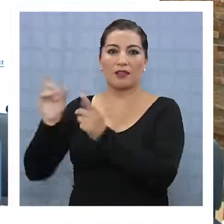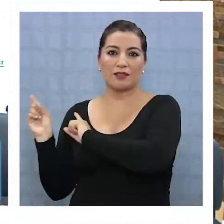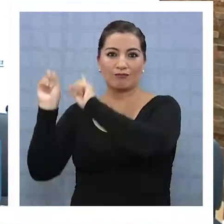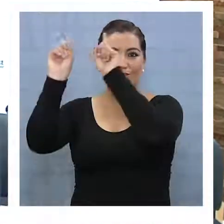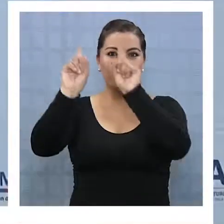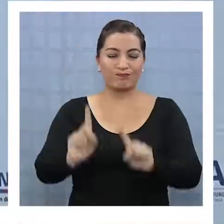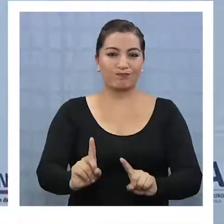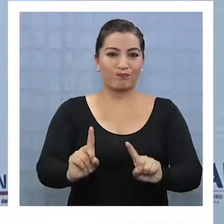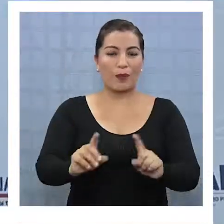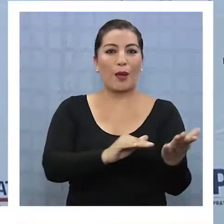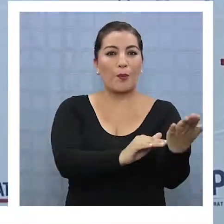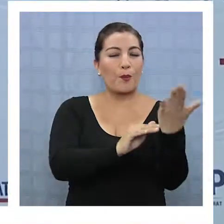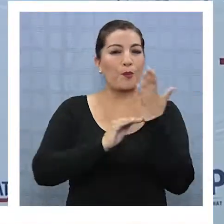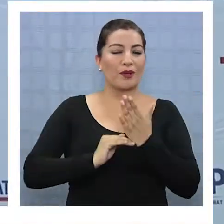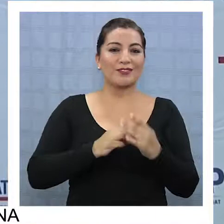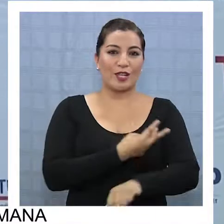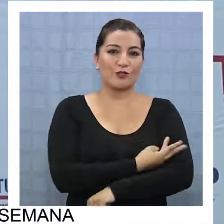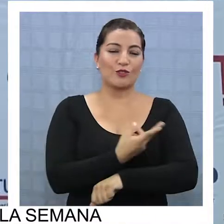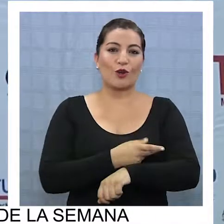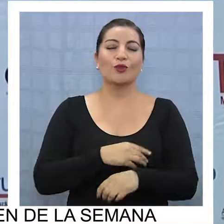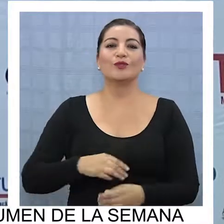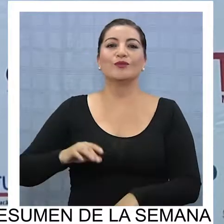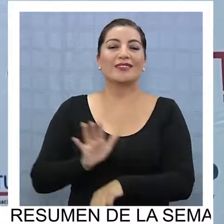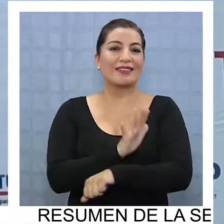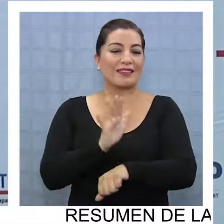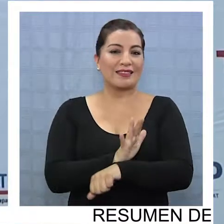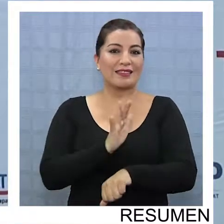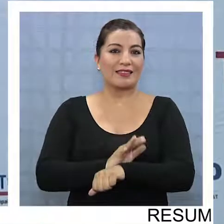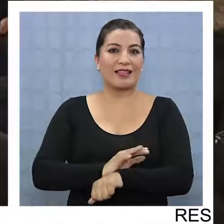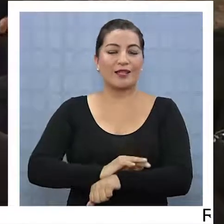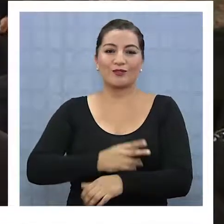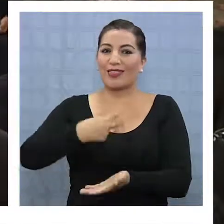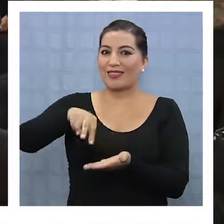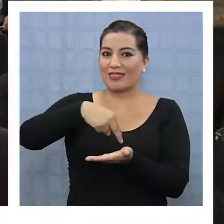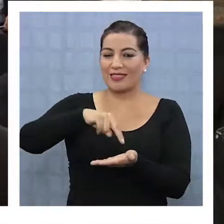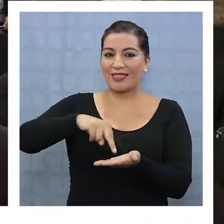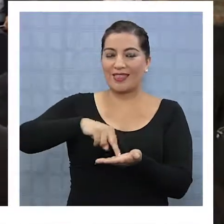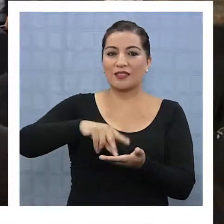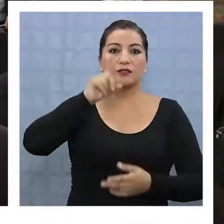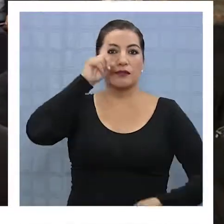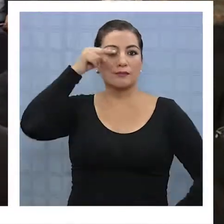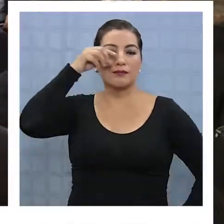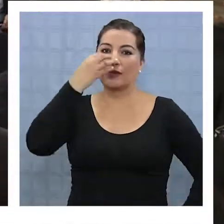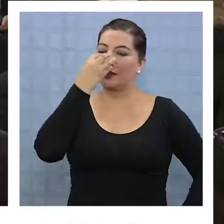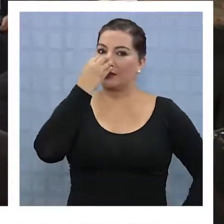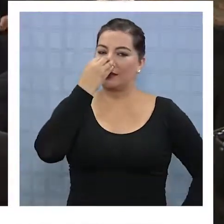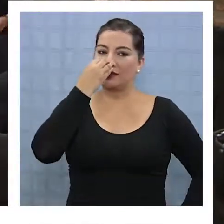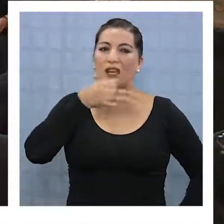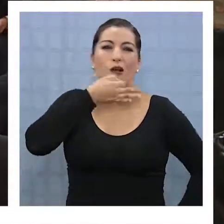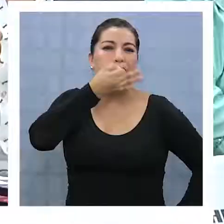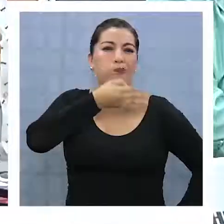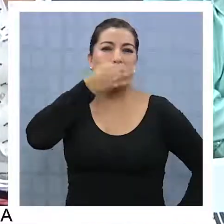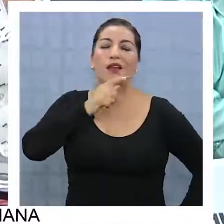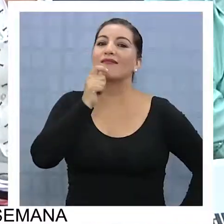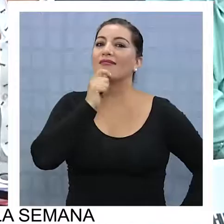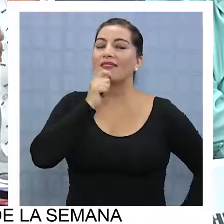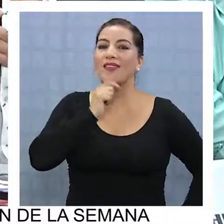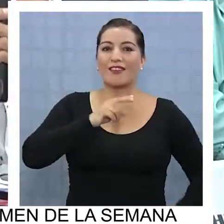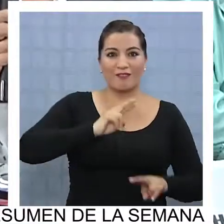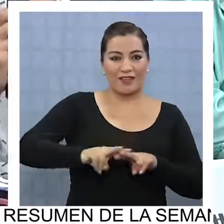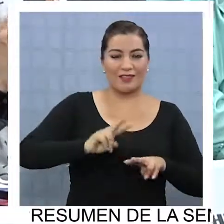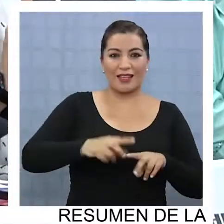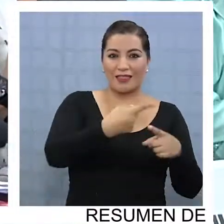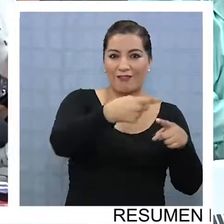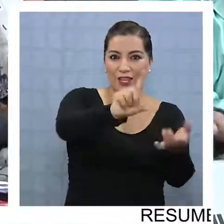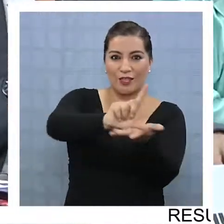presentes deleitándonos con espectáculos de teatro, danza, arte circense, con conversatorios, charlas, talleres que se van a dar